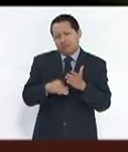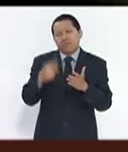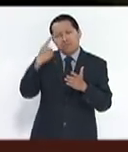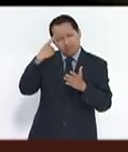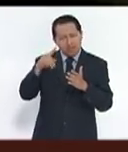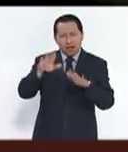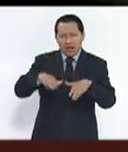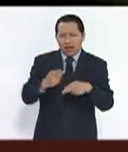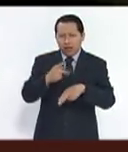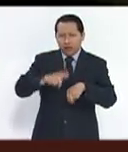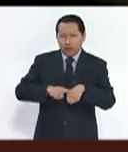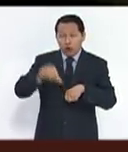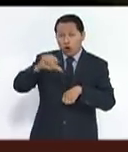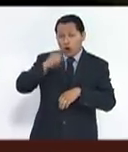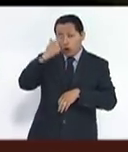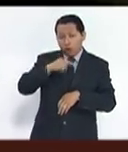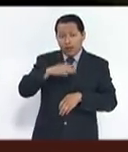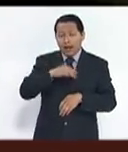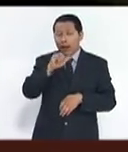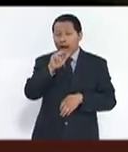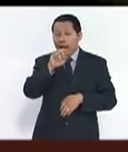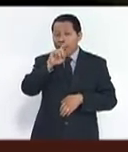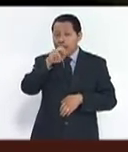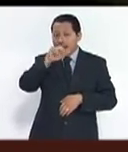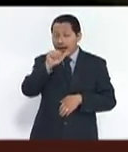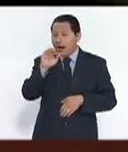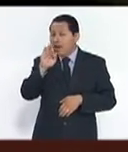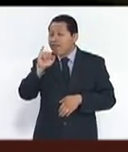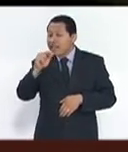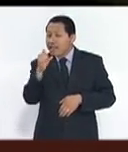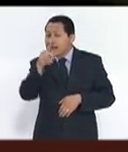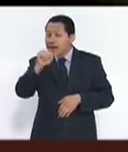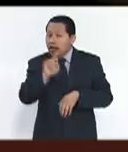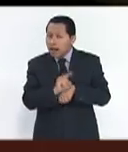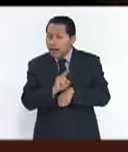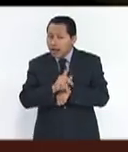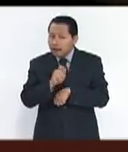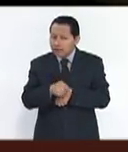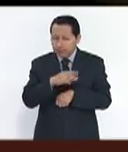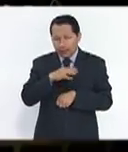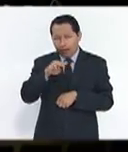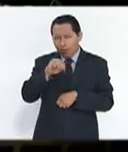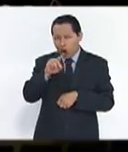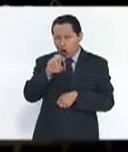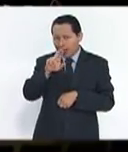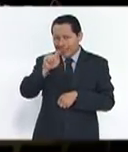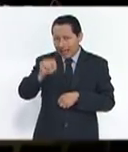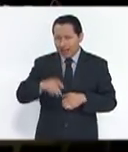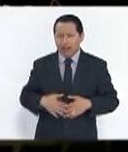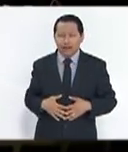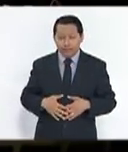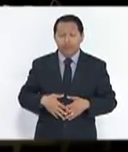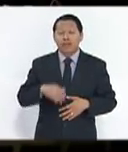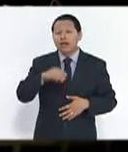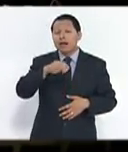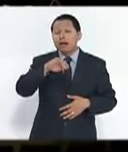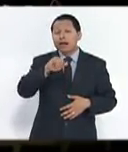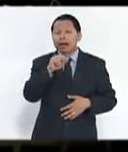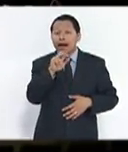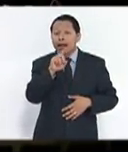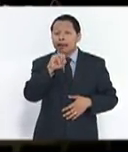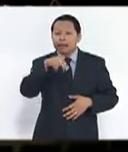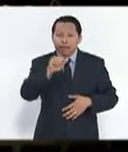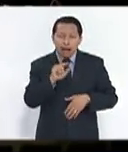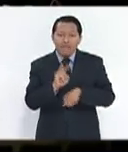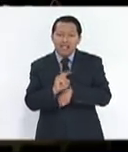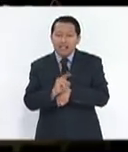nacionales, esta noche se presenta La Jardinera Fingida, una de las joyas tempranas de Mozart. La Jardinera Fingida es una